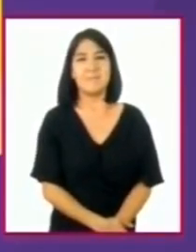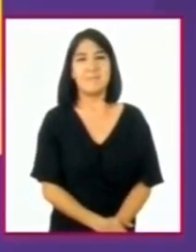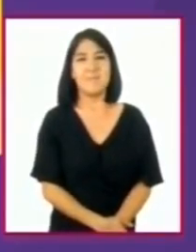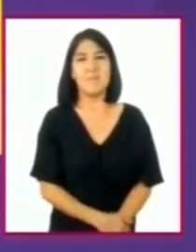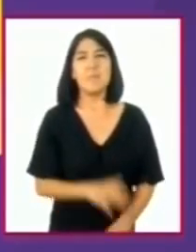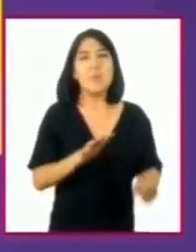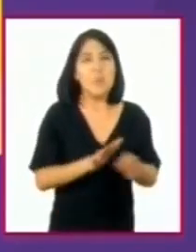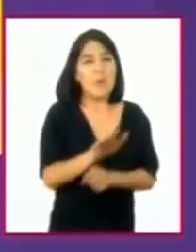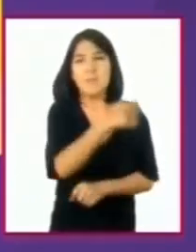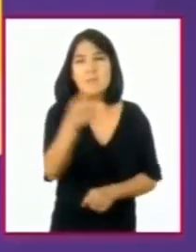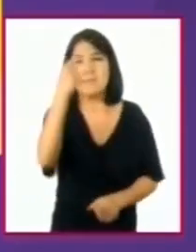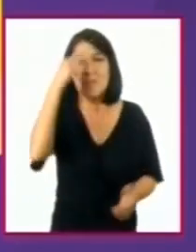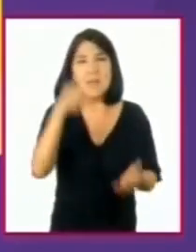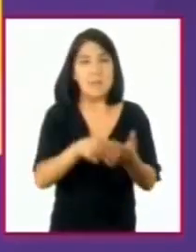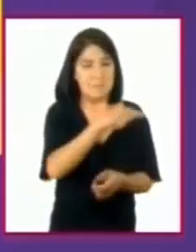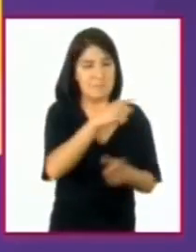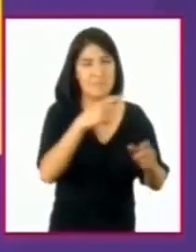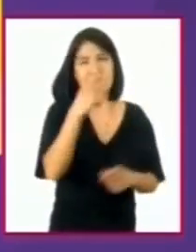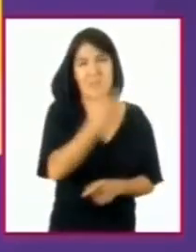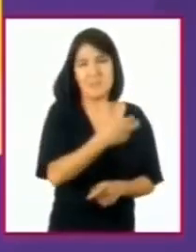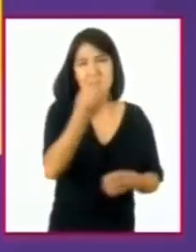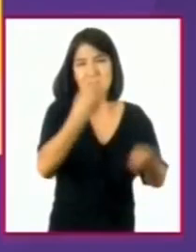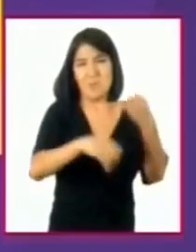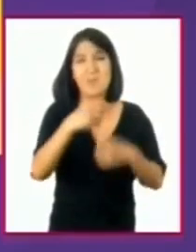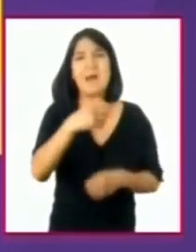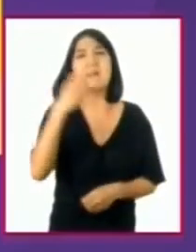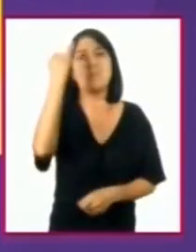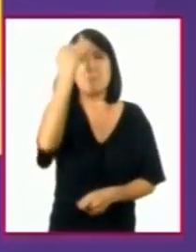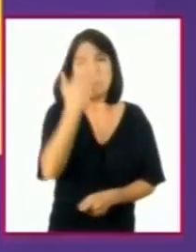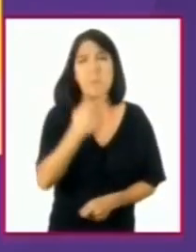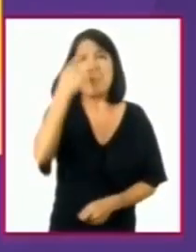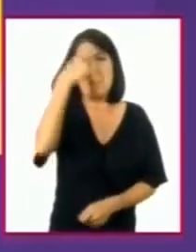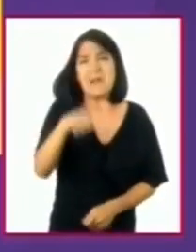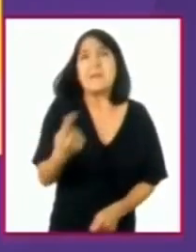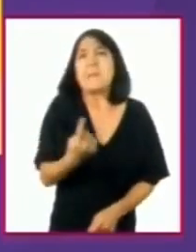¿Cuál creen que haya sido el uso que les daban?